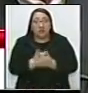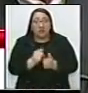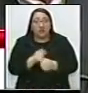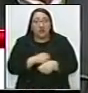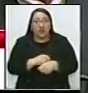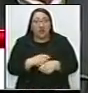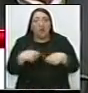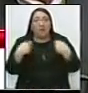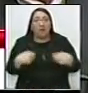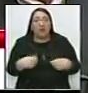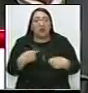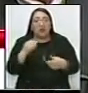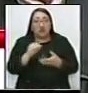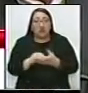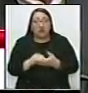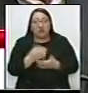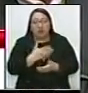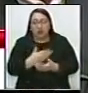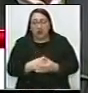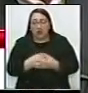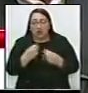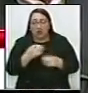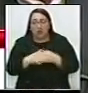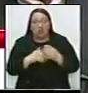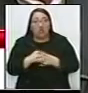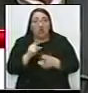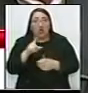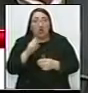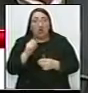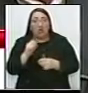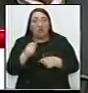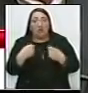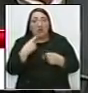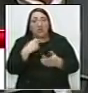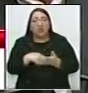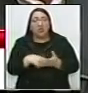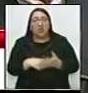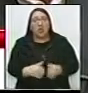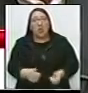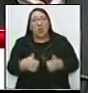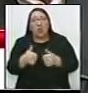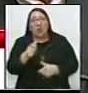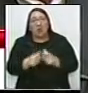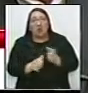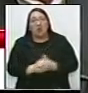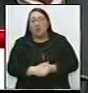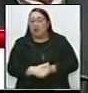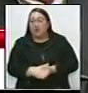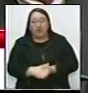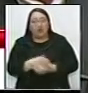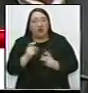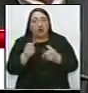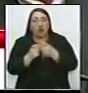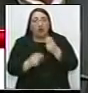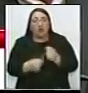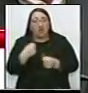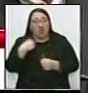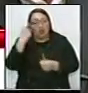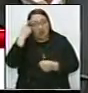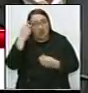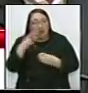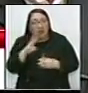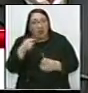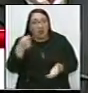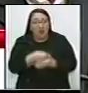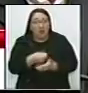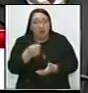del plástico parada, presidente, porque los lobbies plastiqueros dicen que el plástico es bueno para la gente y porque hay congresistas que piensan que mientras se